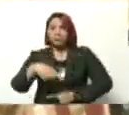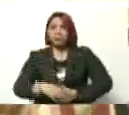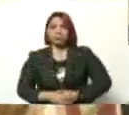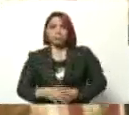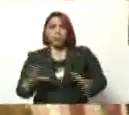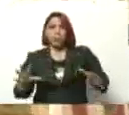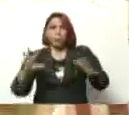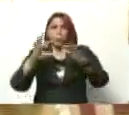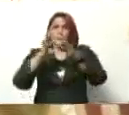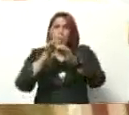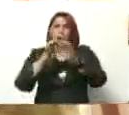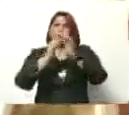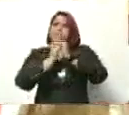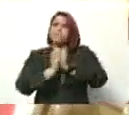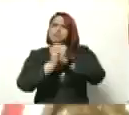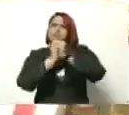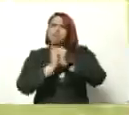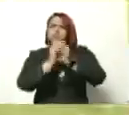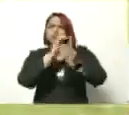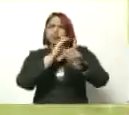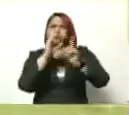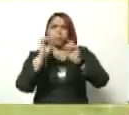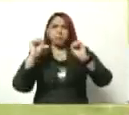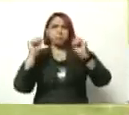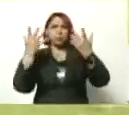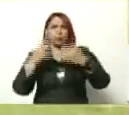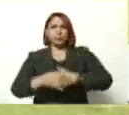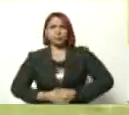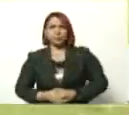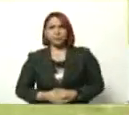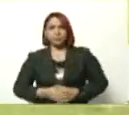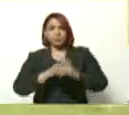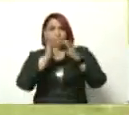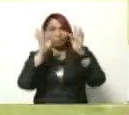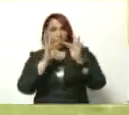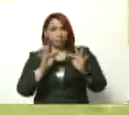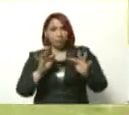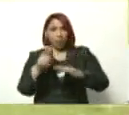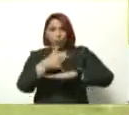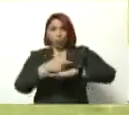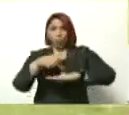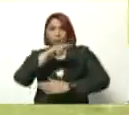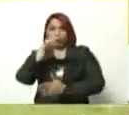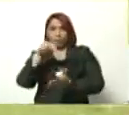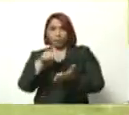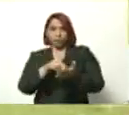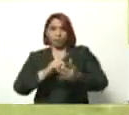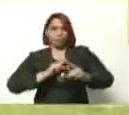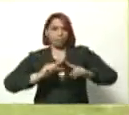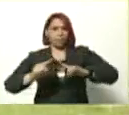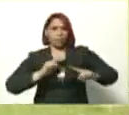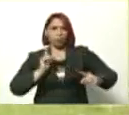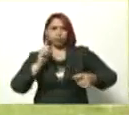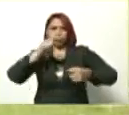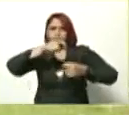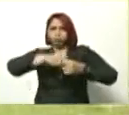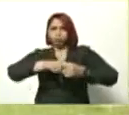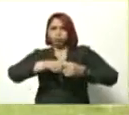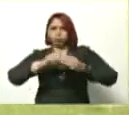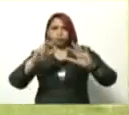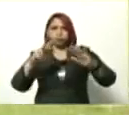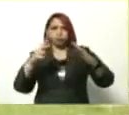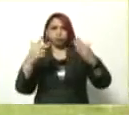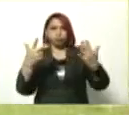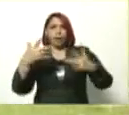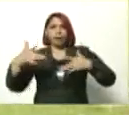relaciona con favores cultos y milagros de esta manera el gobierno nacional gestiona el ingreso de una octava